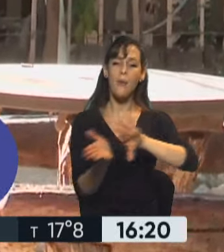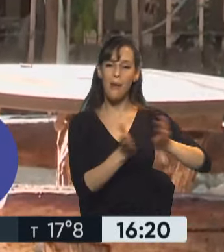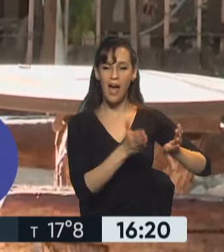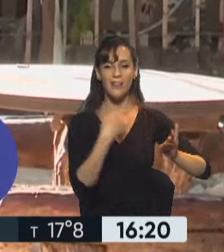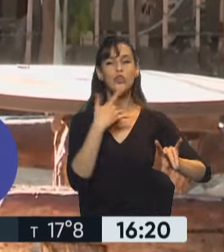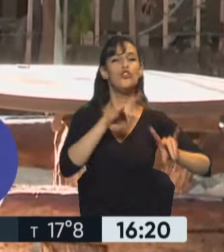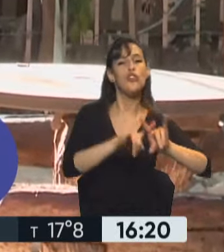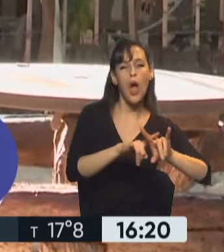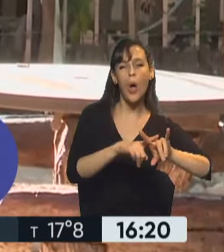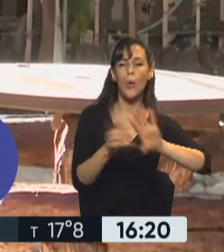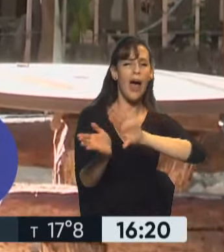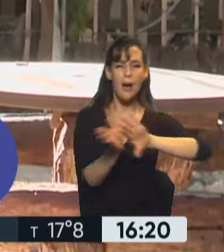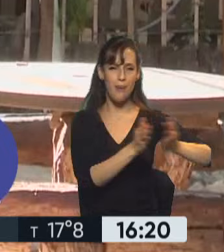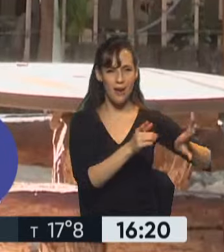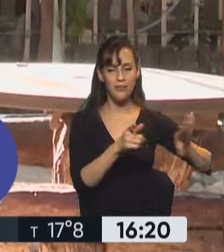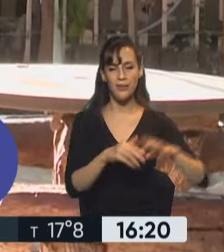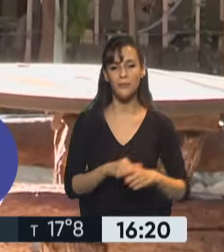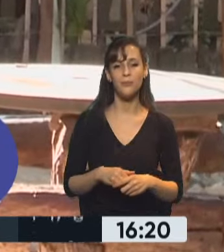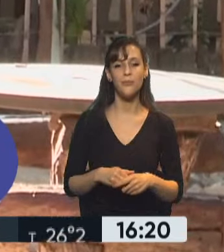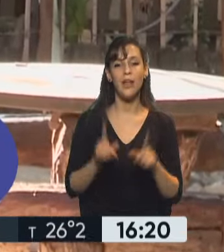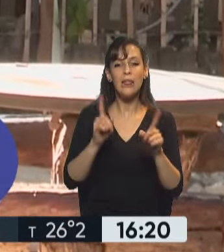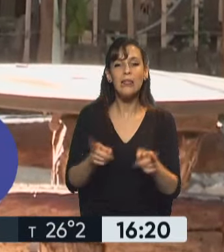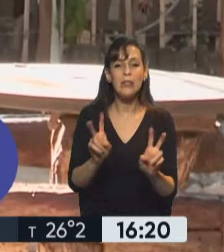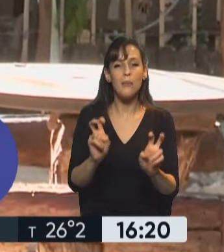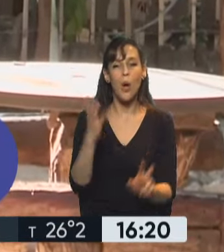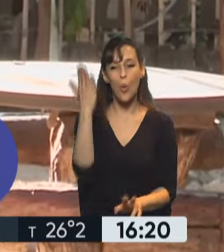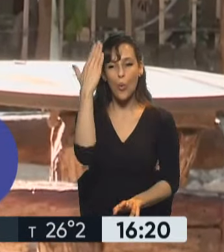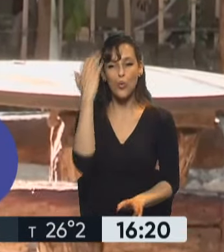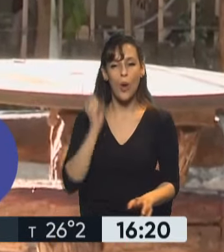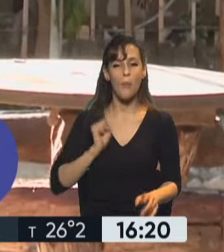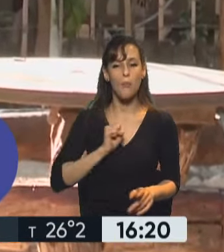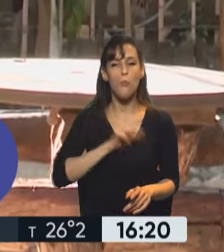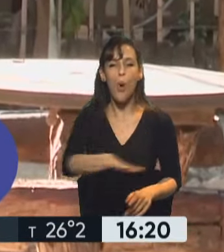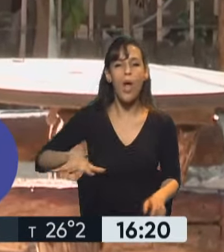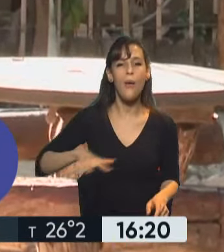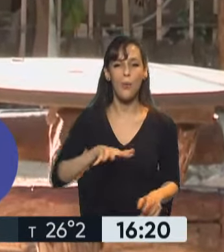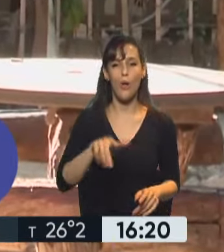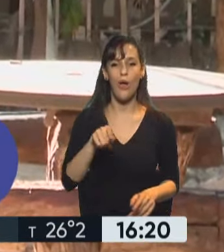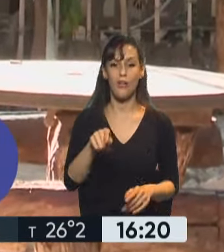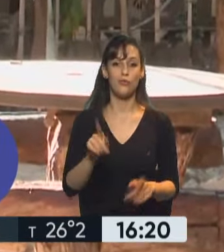de la canibalización de nuestra cultura popular. Esto es lo que el pueblo quiere y hace en este patio, nosotros no tenemos